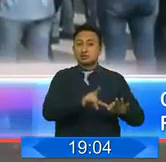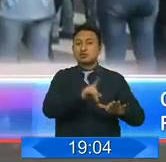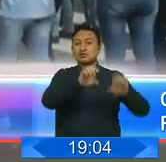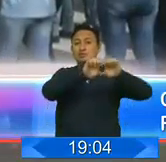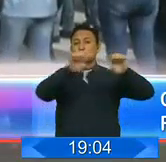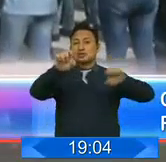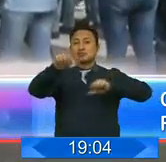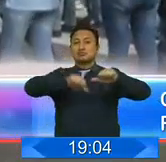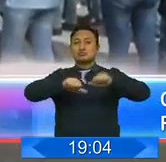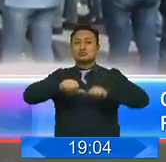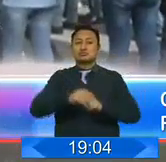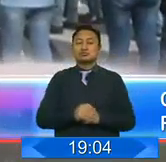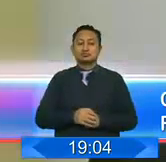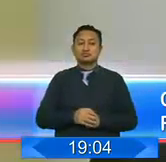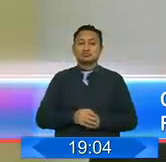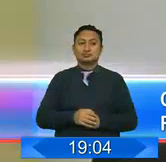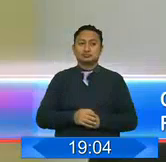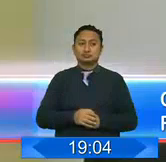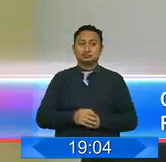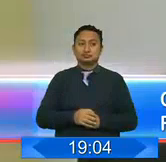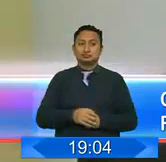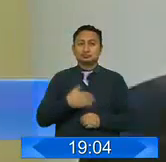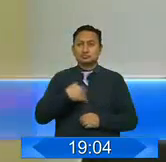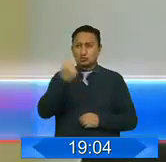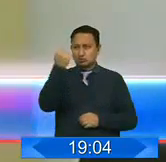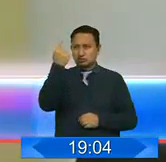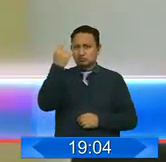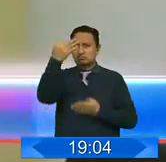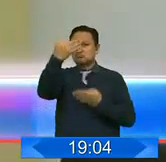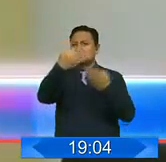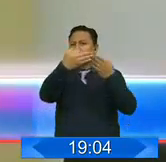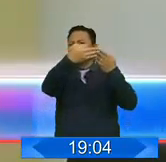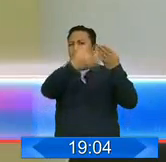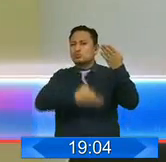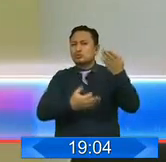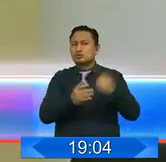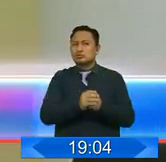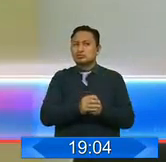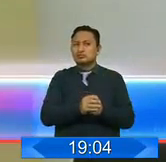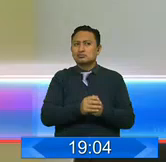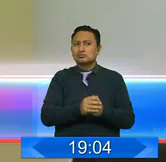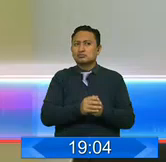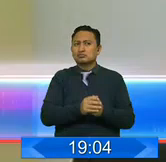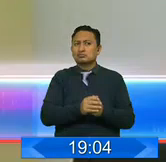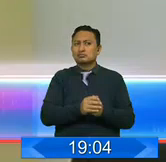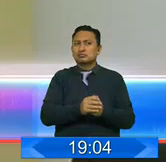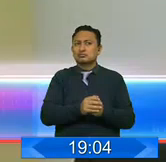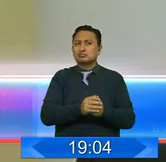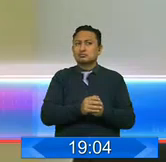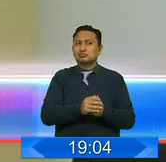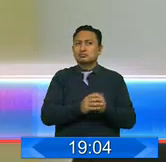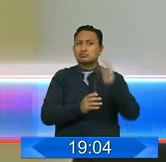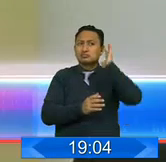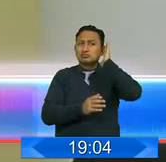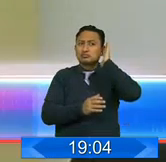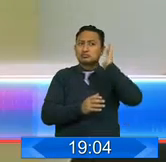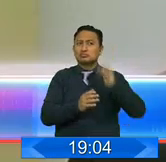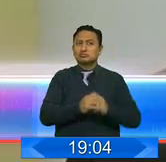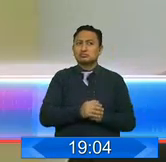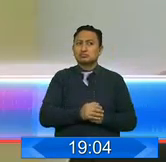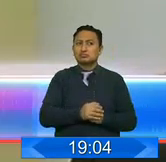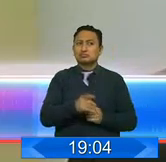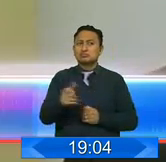empresas administradas por el Estado. Entiendo que el total pudiera ser aproximadamente 10.000, según declaraciones, he pedido el dato al Ministerio de Trabajo,